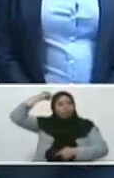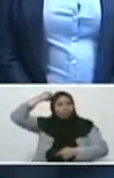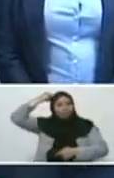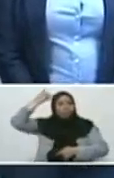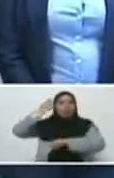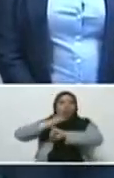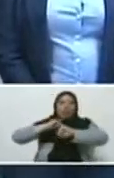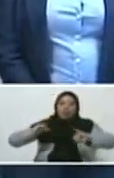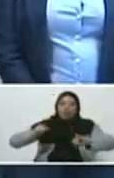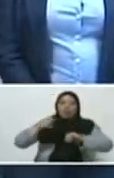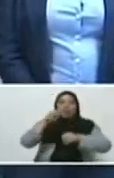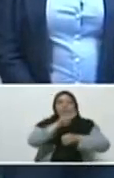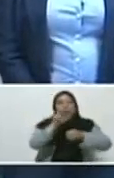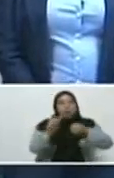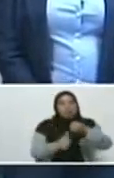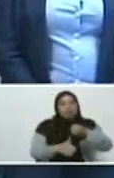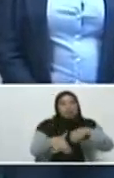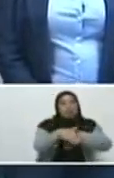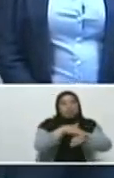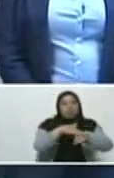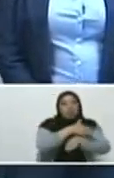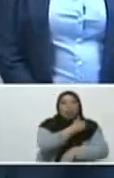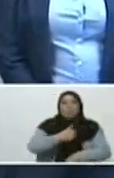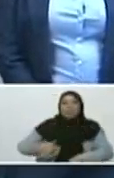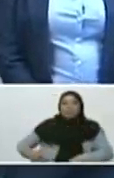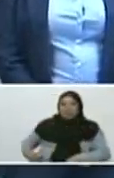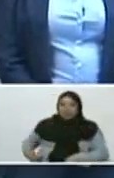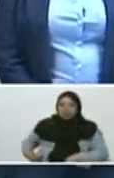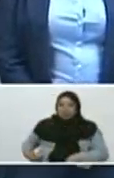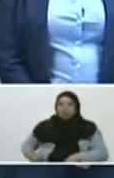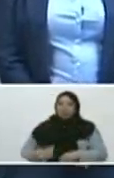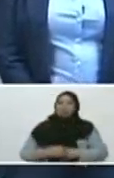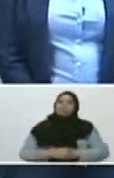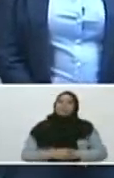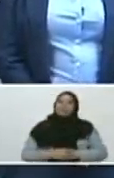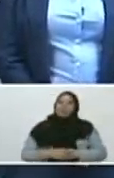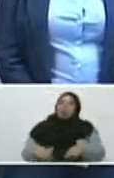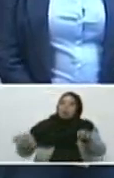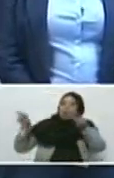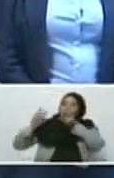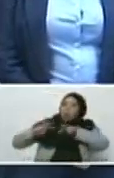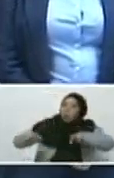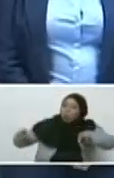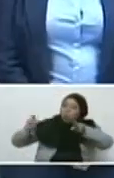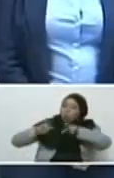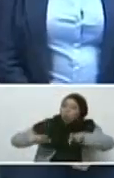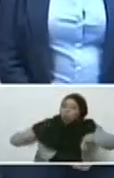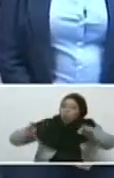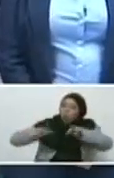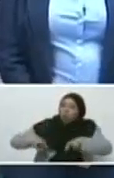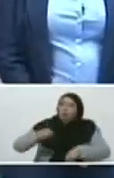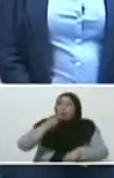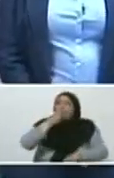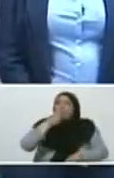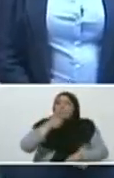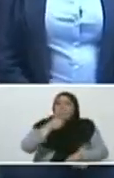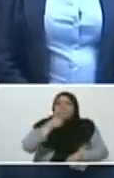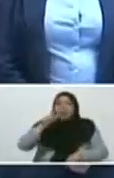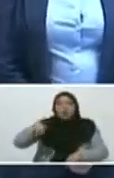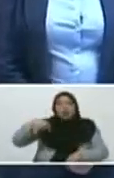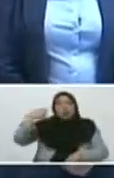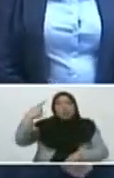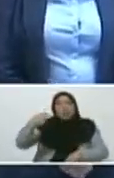Jorge Márquez, que fue a hacer una inspección en un lugar muy bello que vamos a mostrar mañana. Y